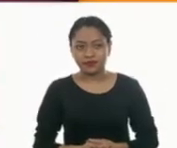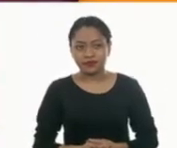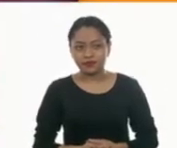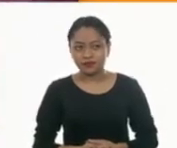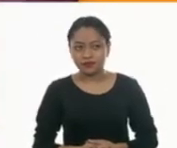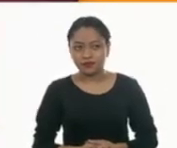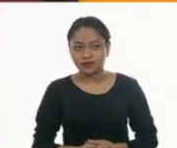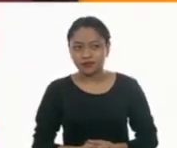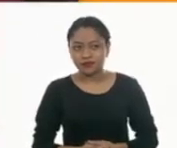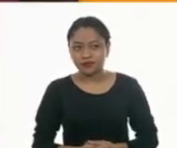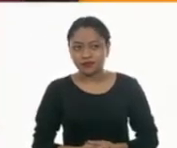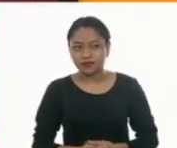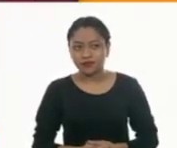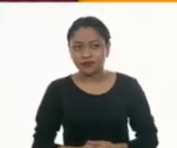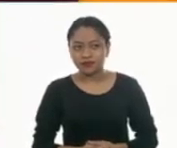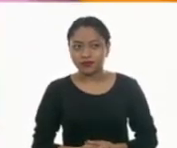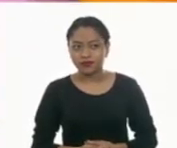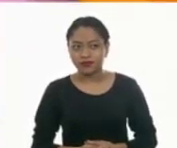Fi.